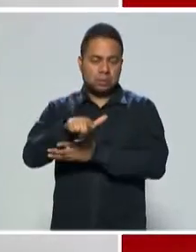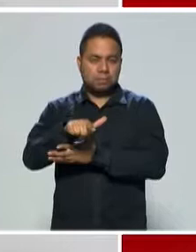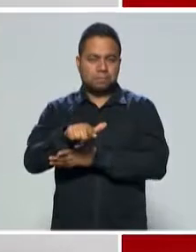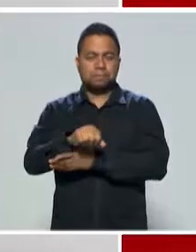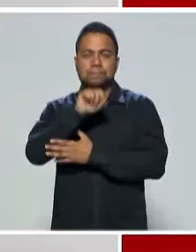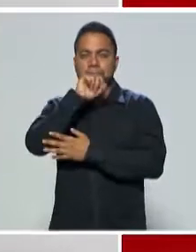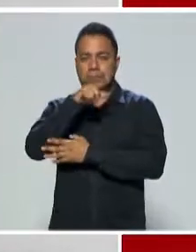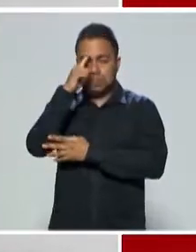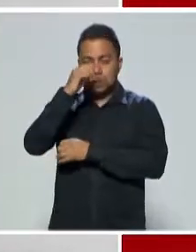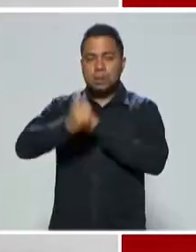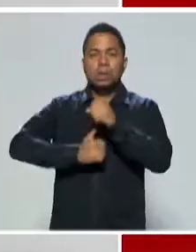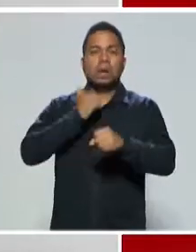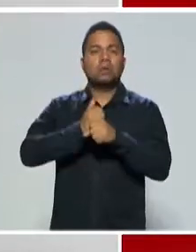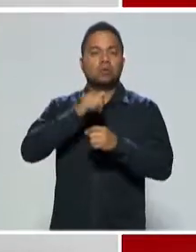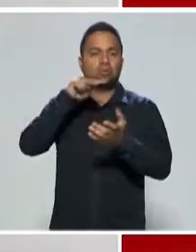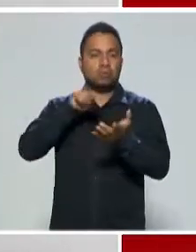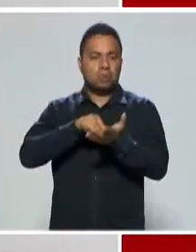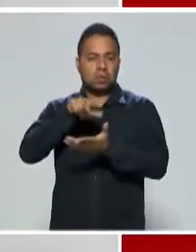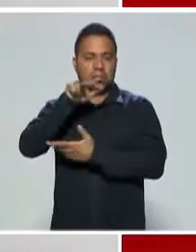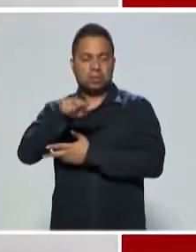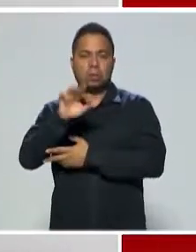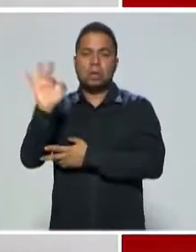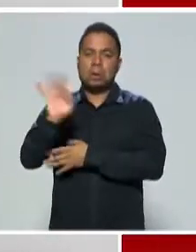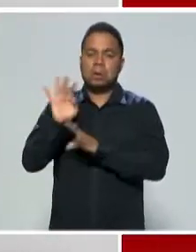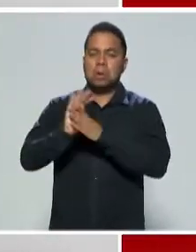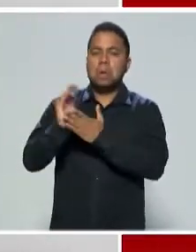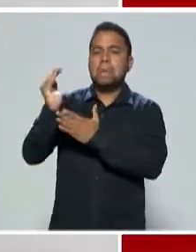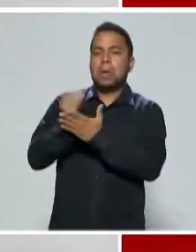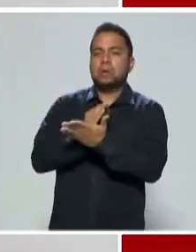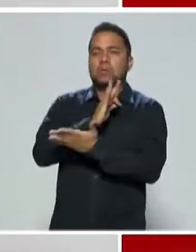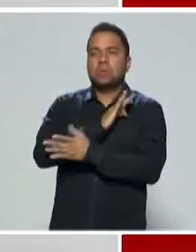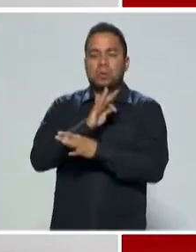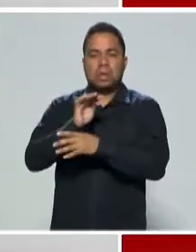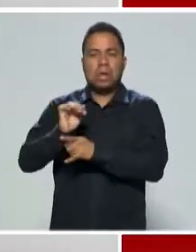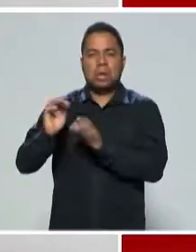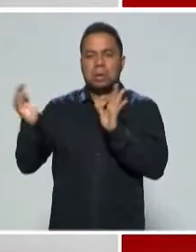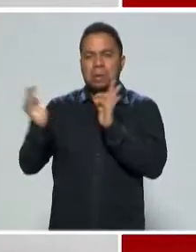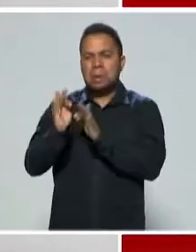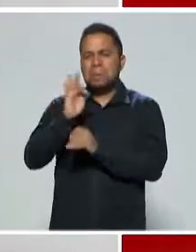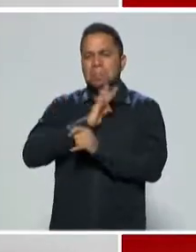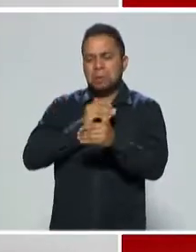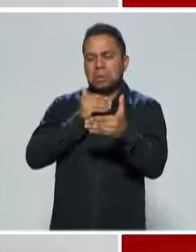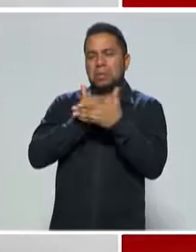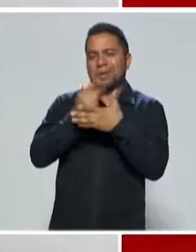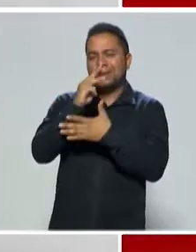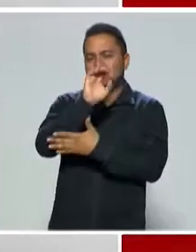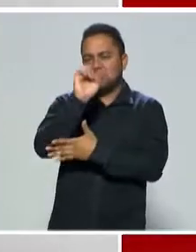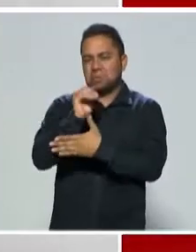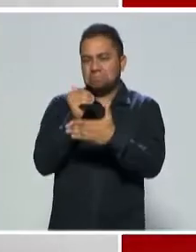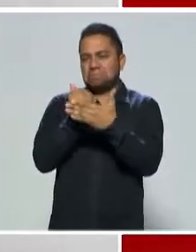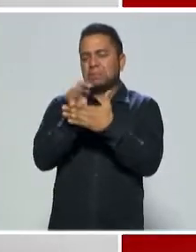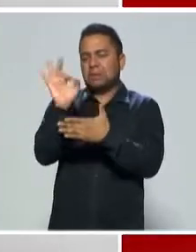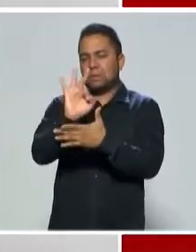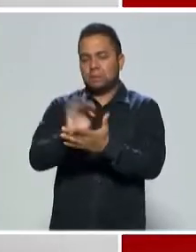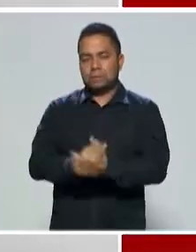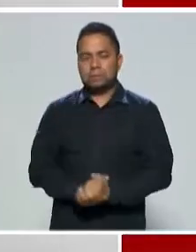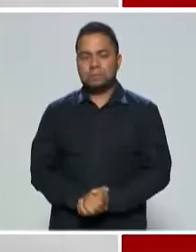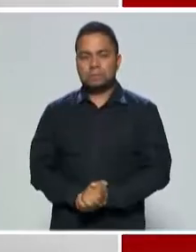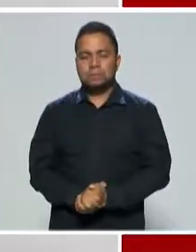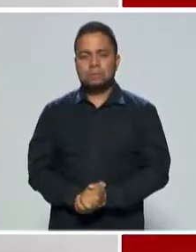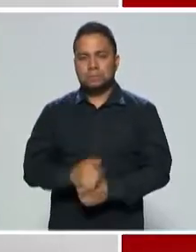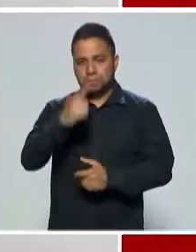obstante para el 2018 se espera que disminuya y se aproxime a la meta del 3 por ciento el